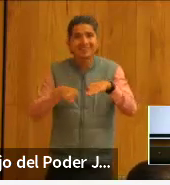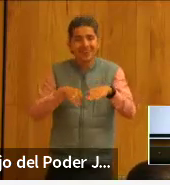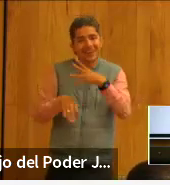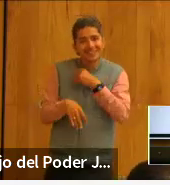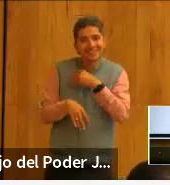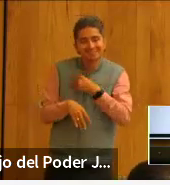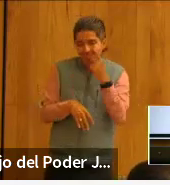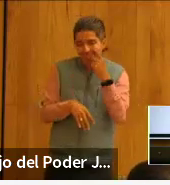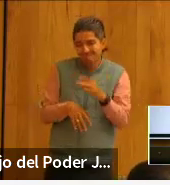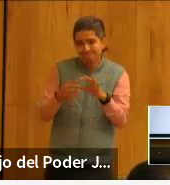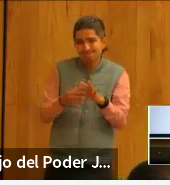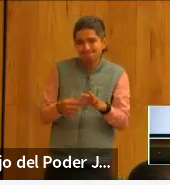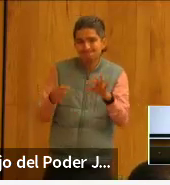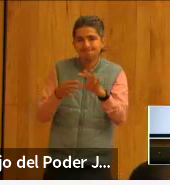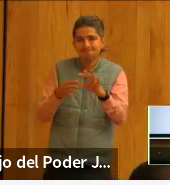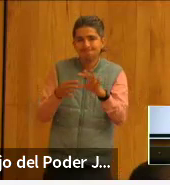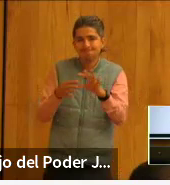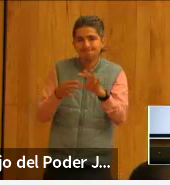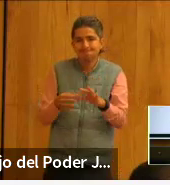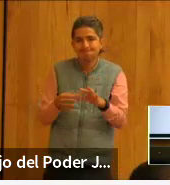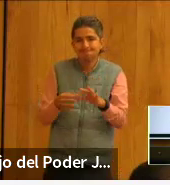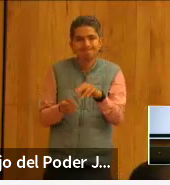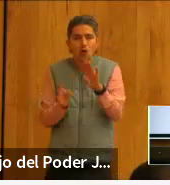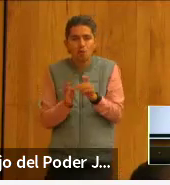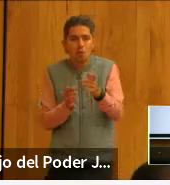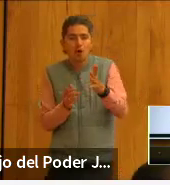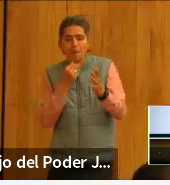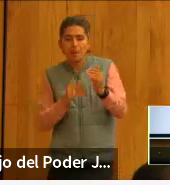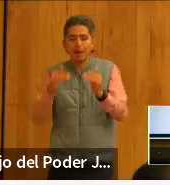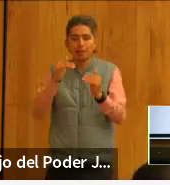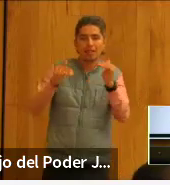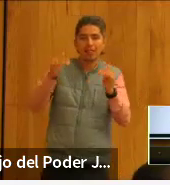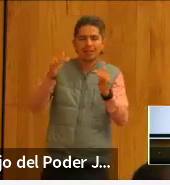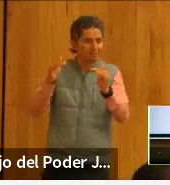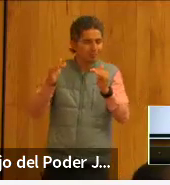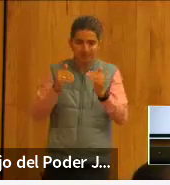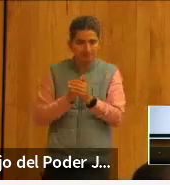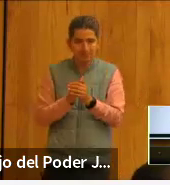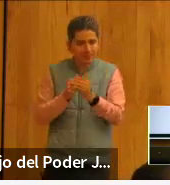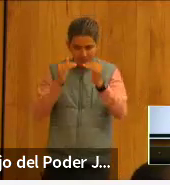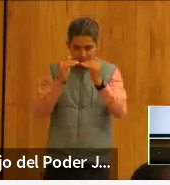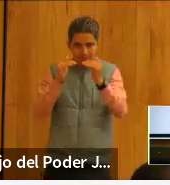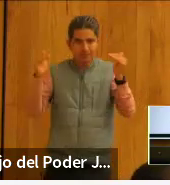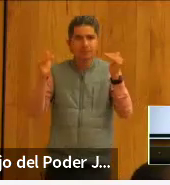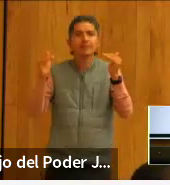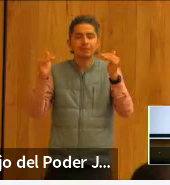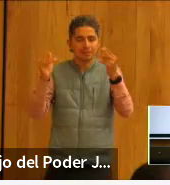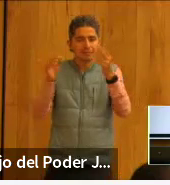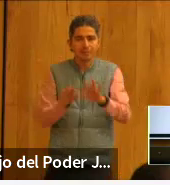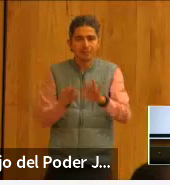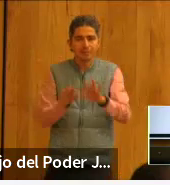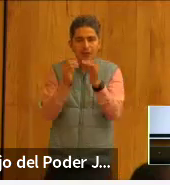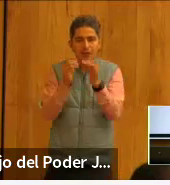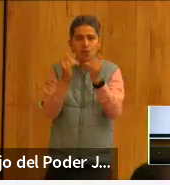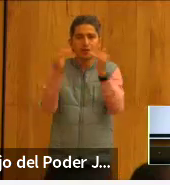de no generar estos estereotipos, de poner este piso parejo donde existe una igualdad